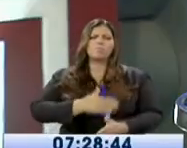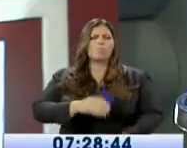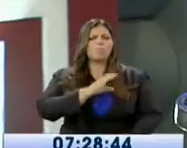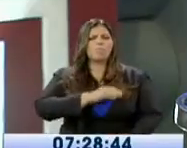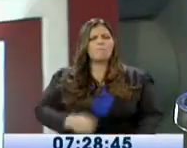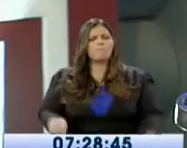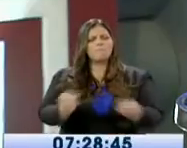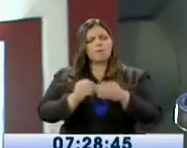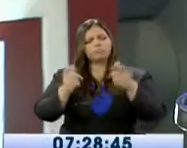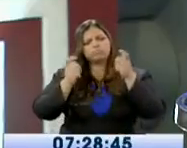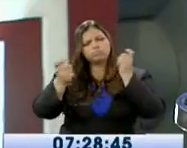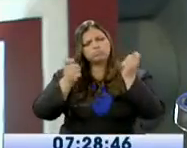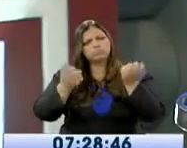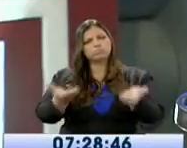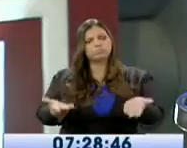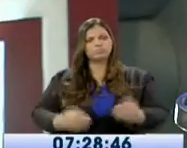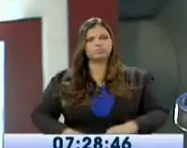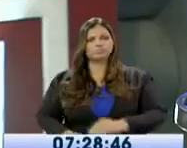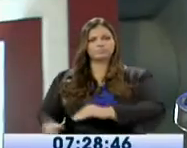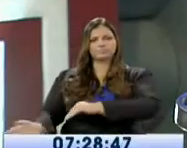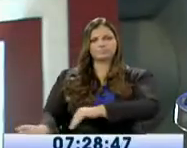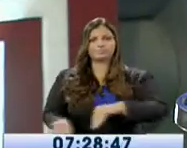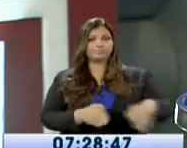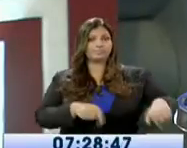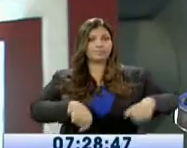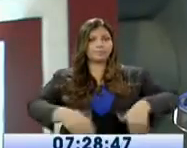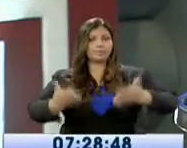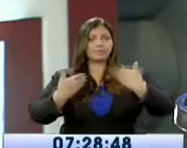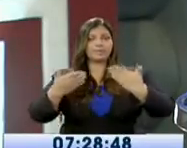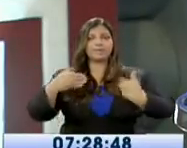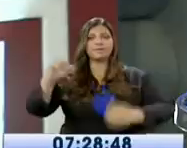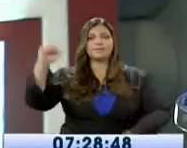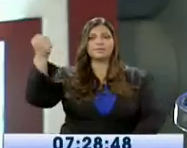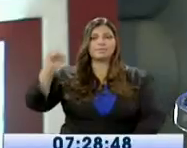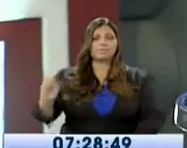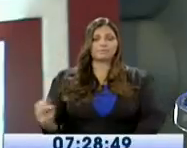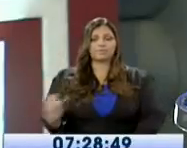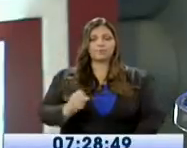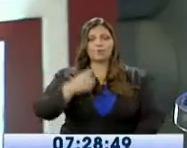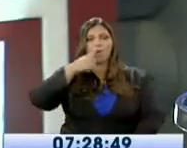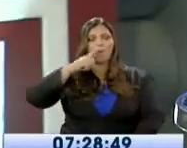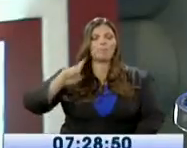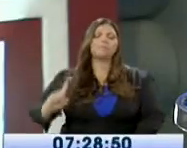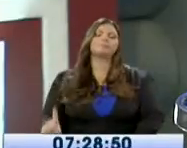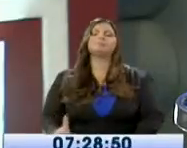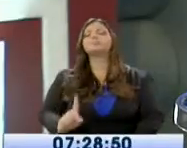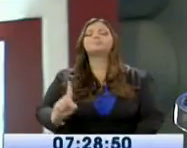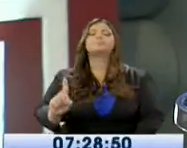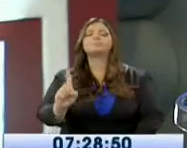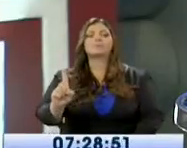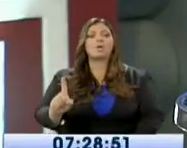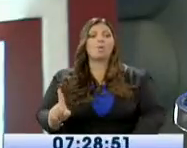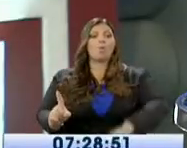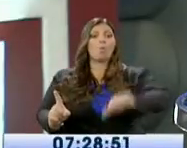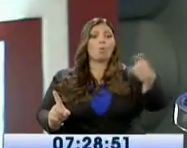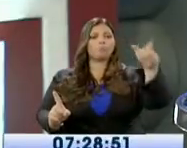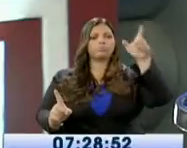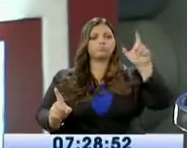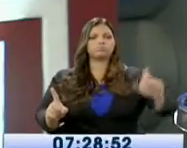asalto a mano armada a un transeúnte en el suburbio de Guayaquil quedó registrado por una de las cámaras del sistema Ojos de